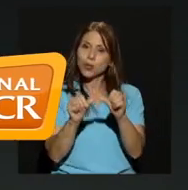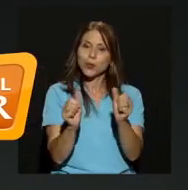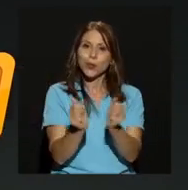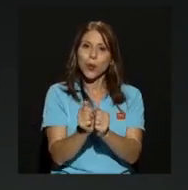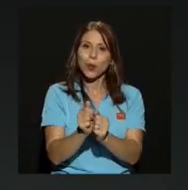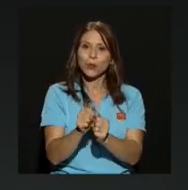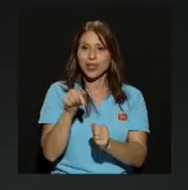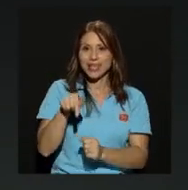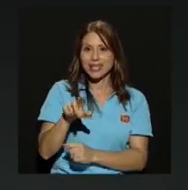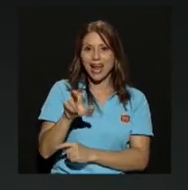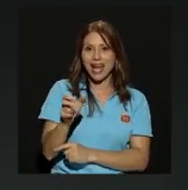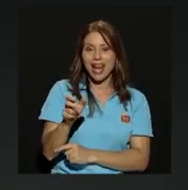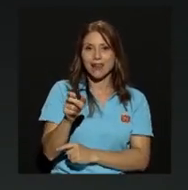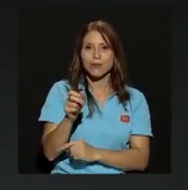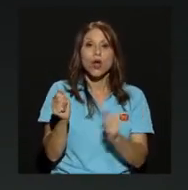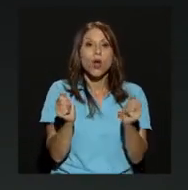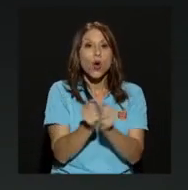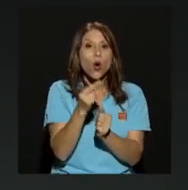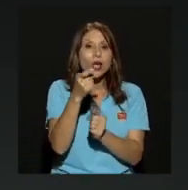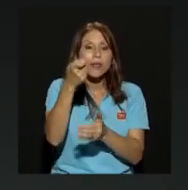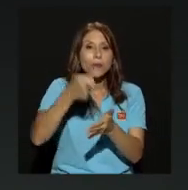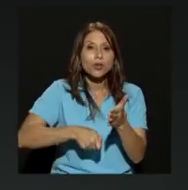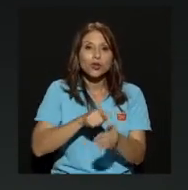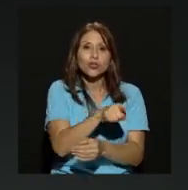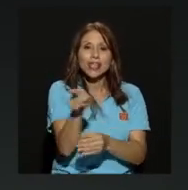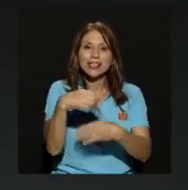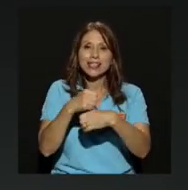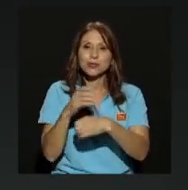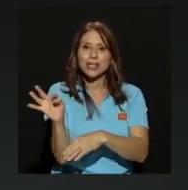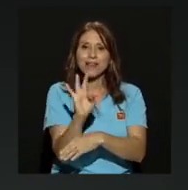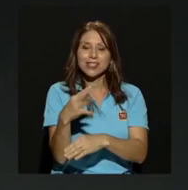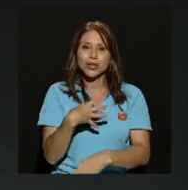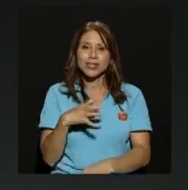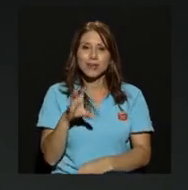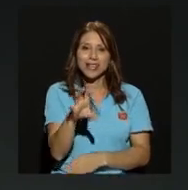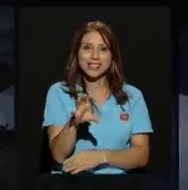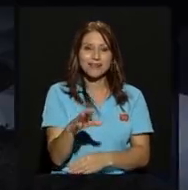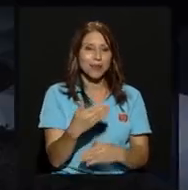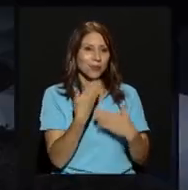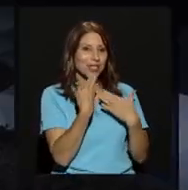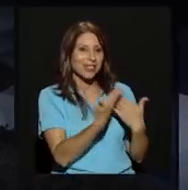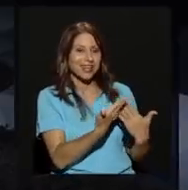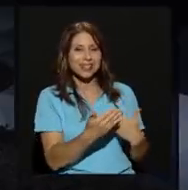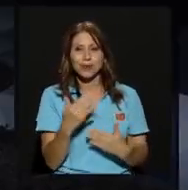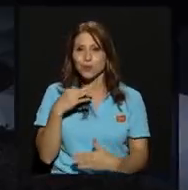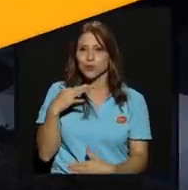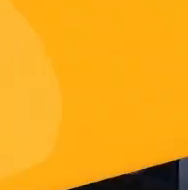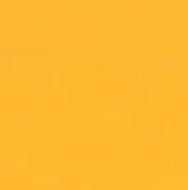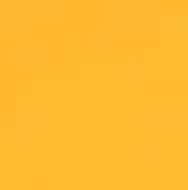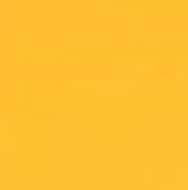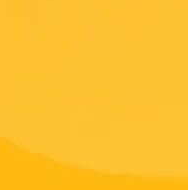este canal donde con los impuestos de ustedes hacemos la televisión muchas gracias